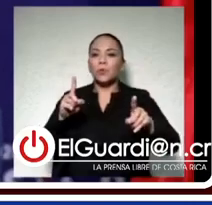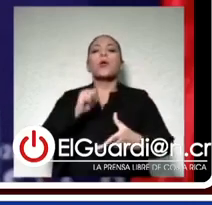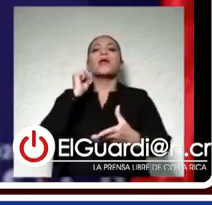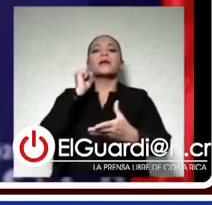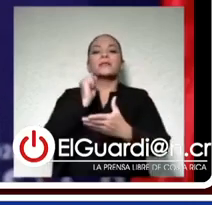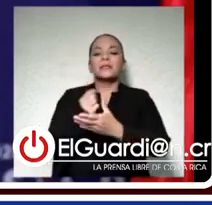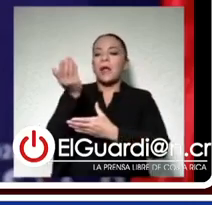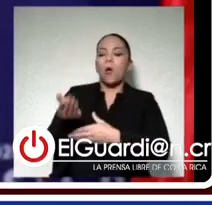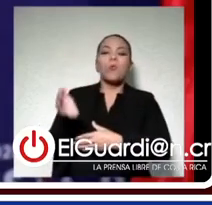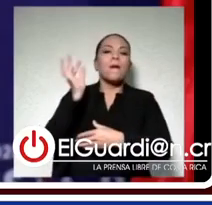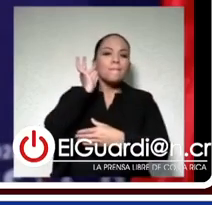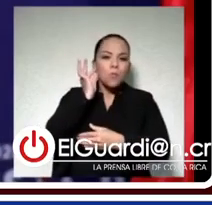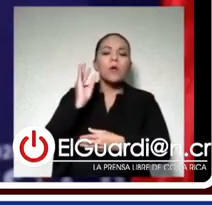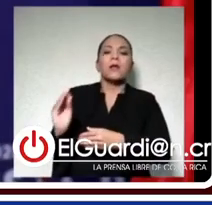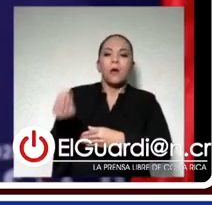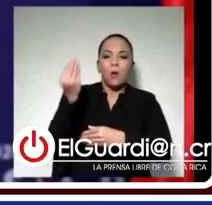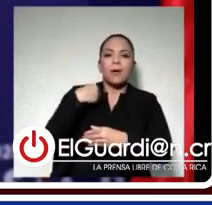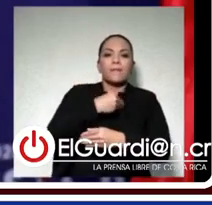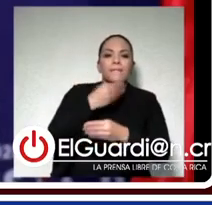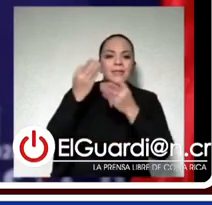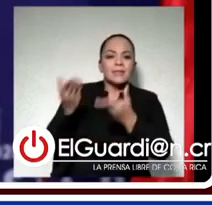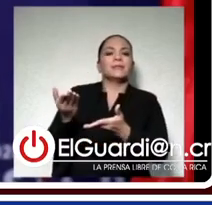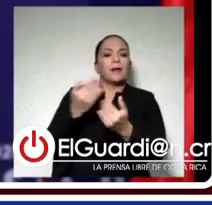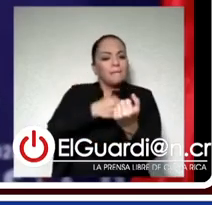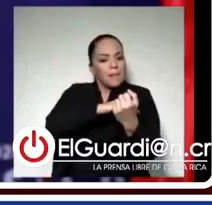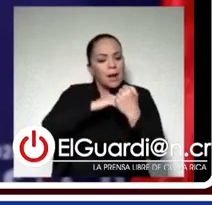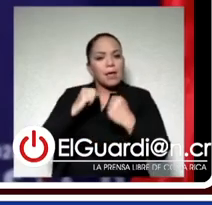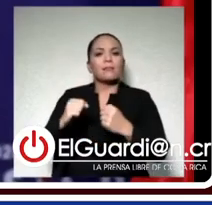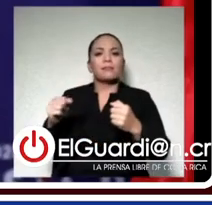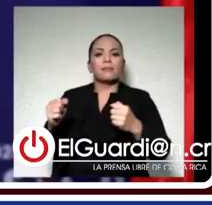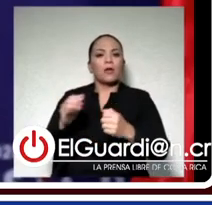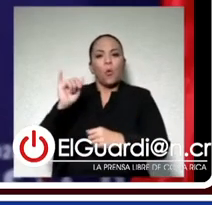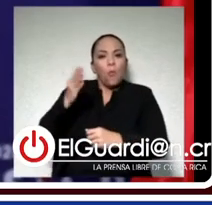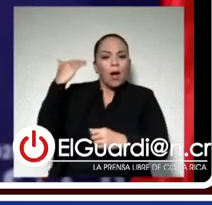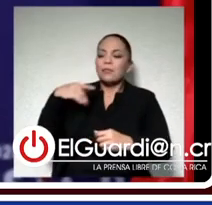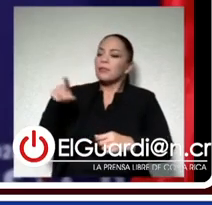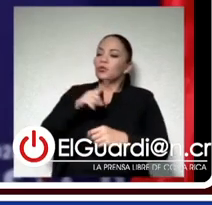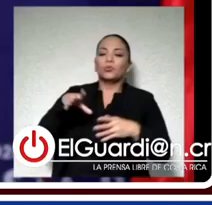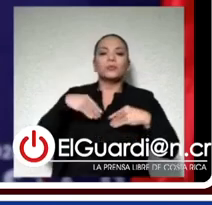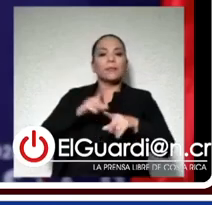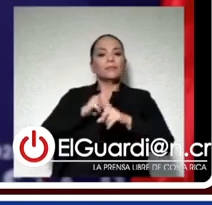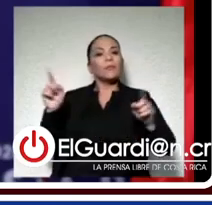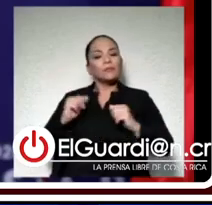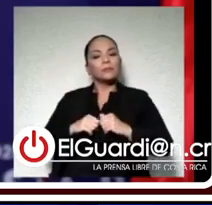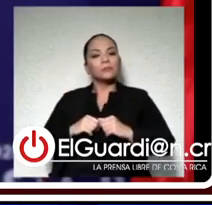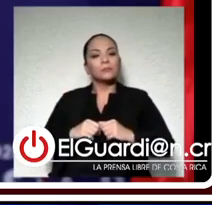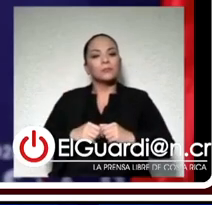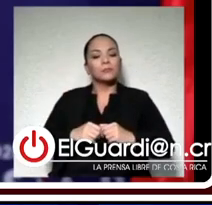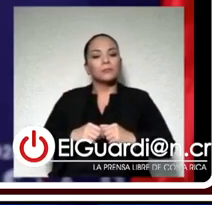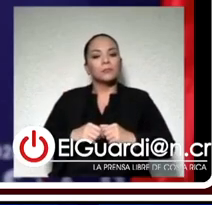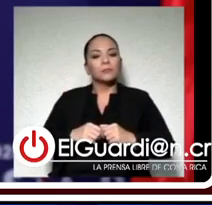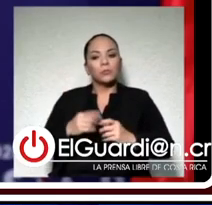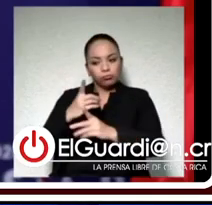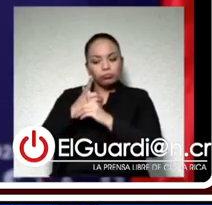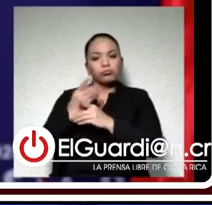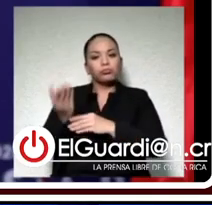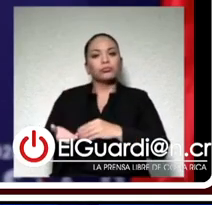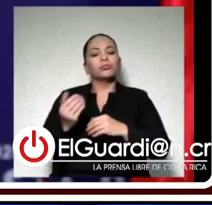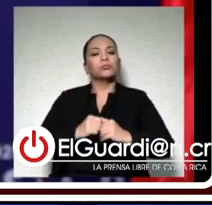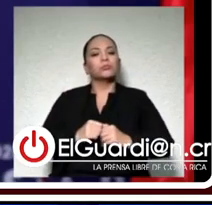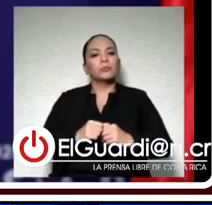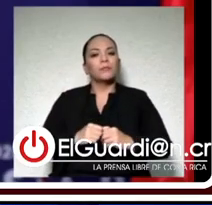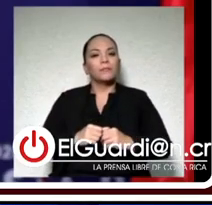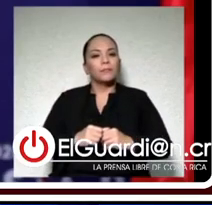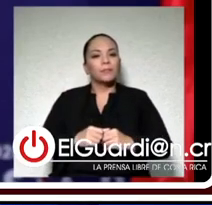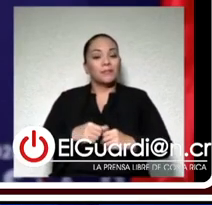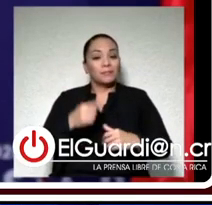mujer valiente por hacer lo correcto, como han hecho antes. Hey, usted ha visto que uno de esos tres medios